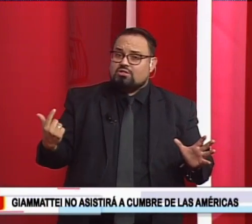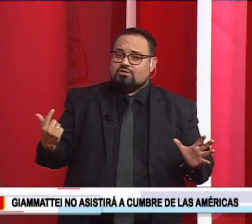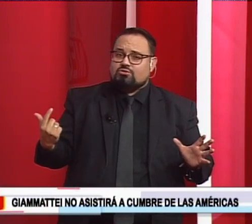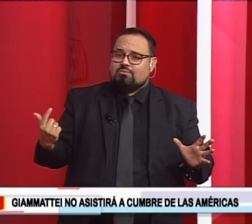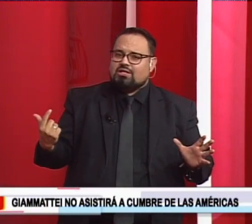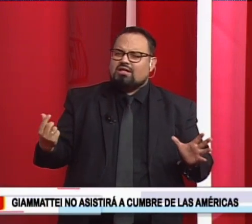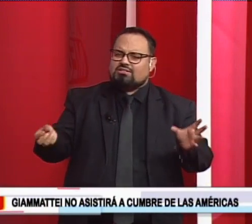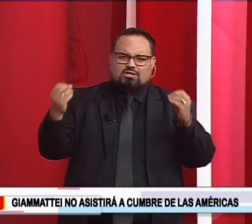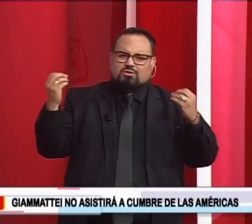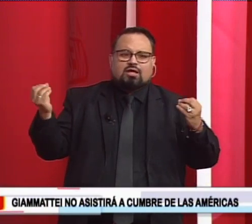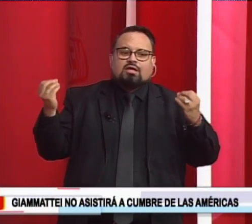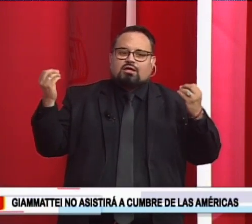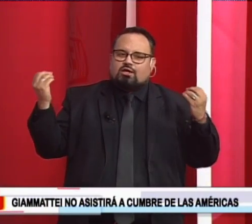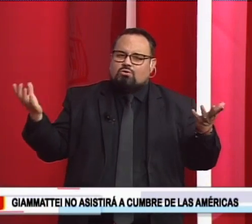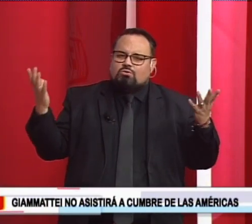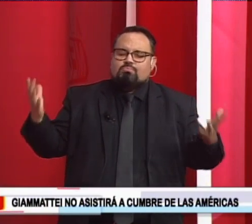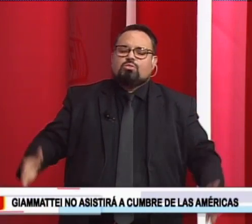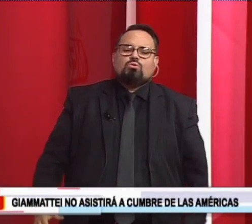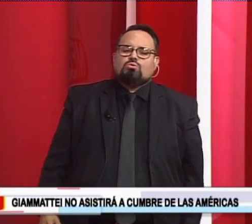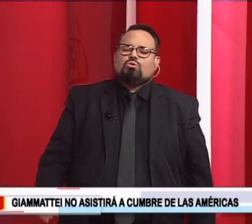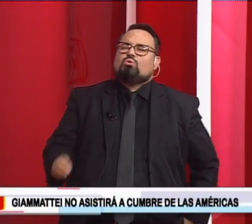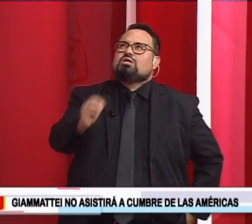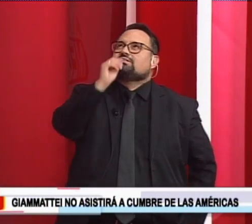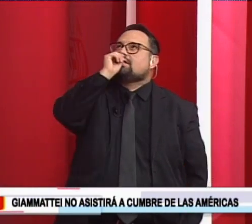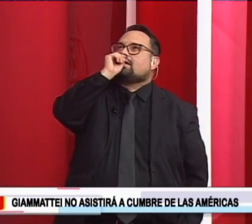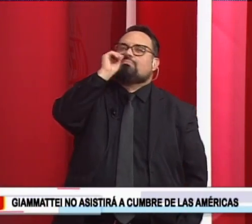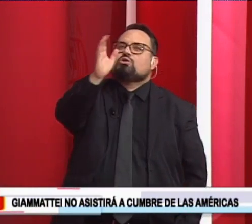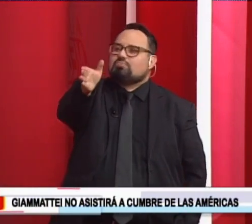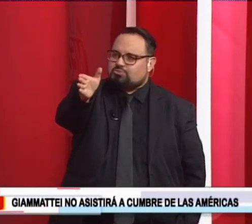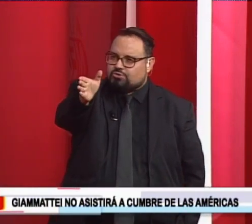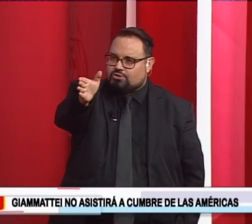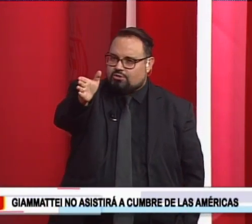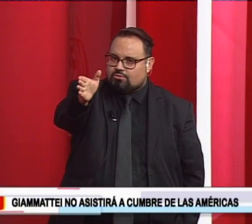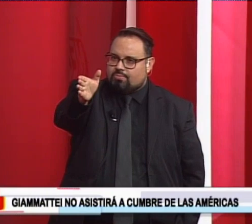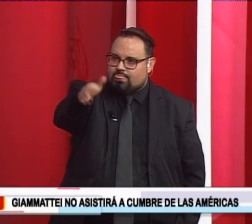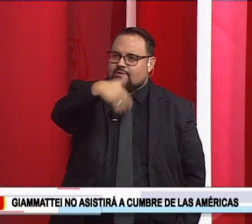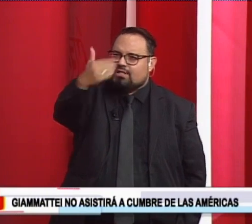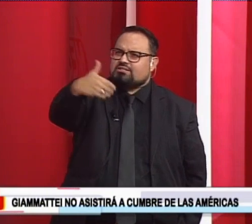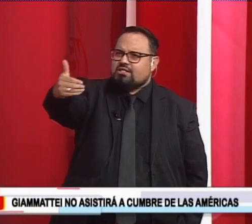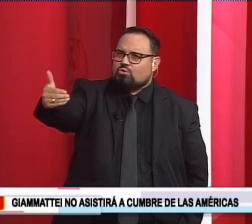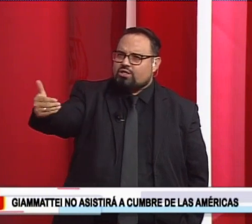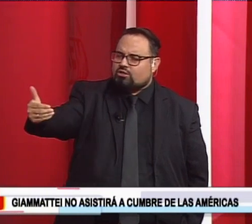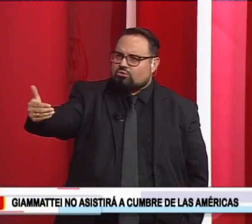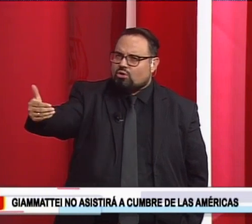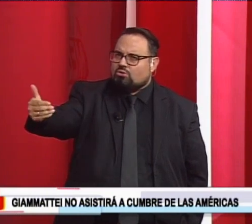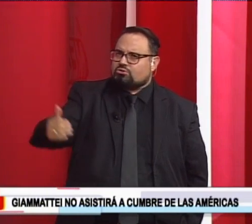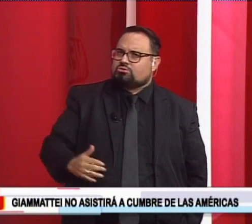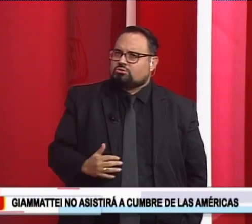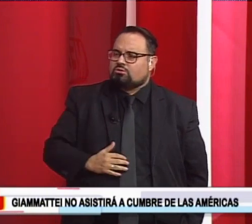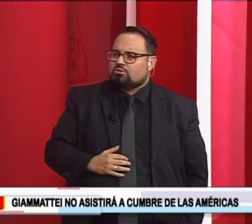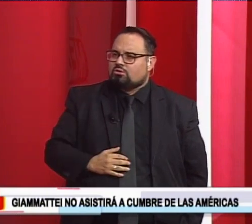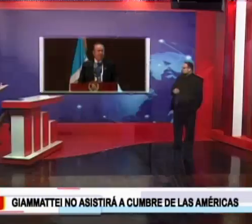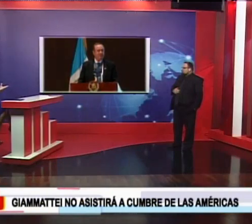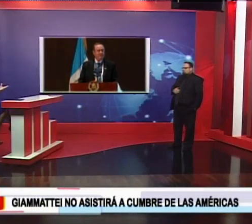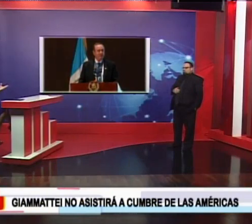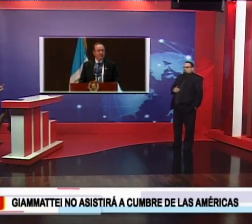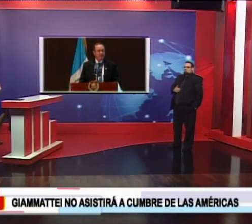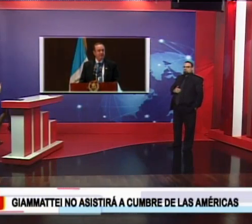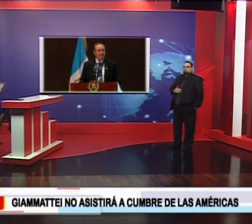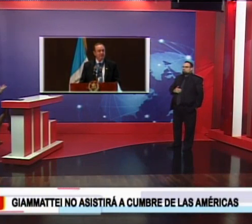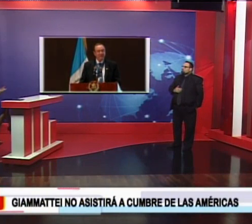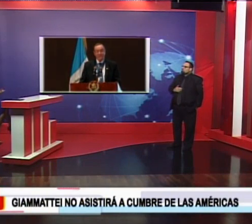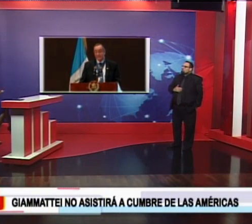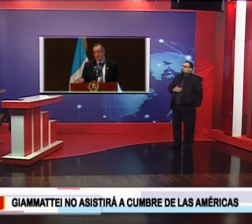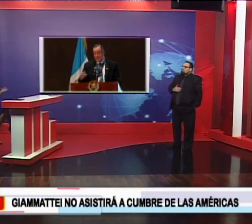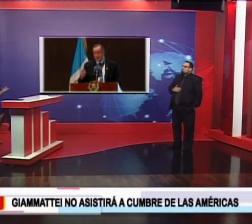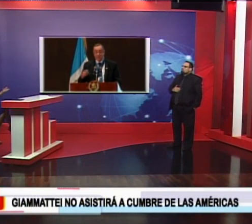las naciones latinoamericanas. Creo que no es el camino más positivo. Julio, debería ser incluyente con todos. Para comprender entonces el